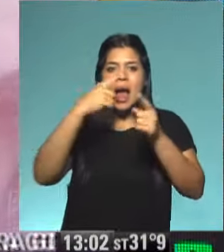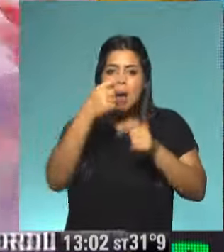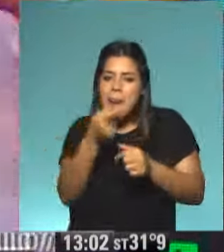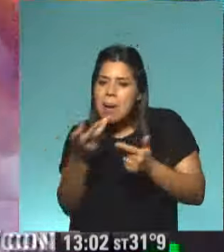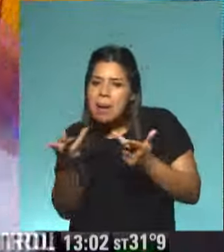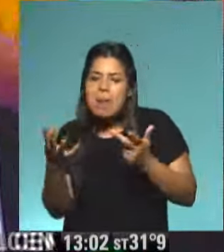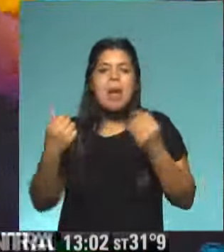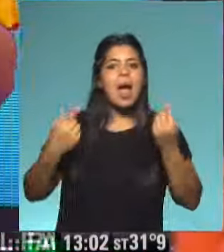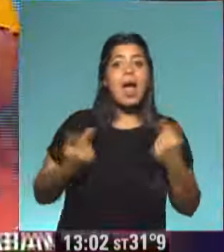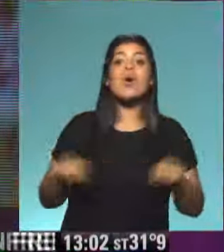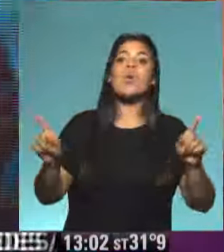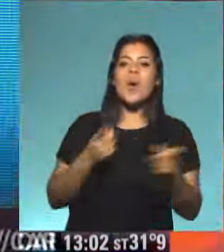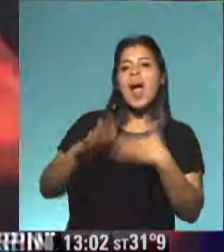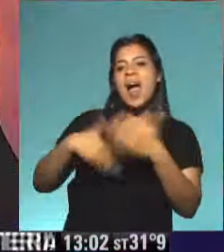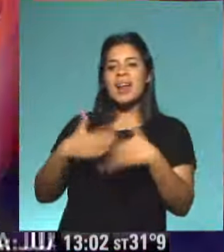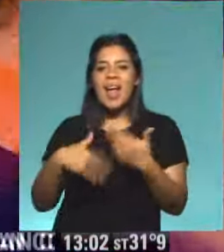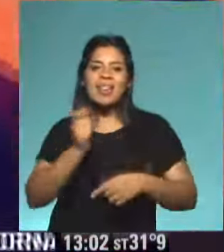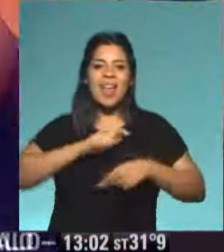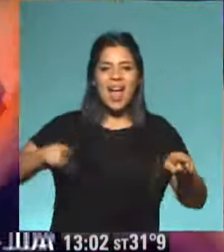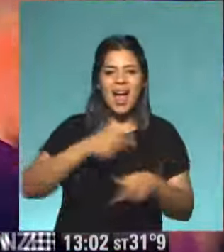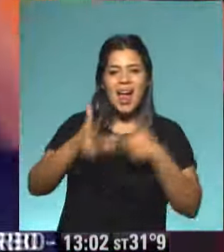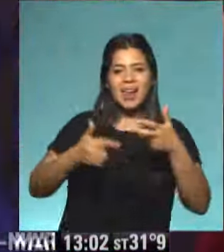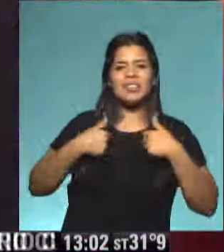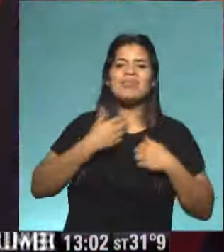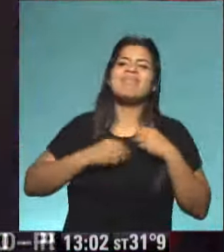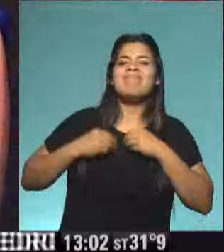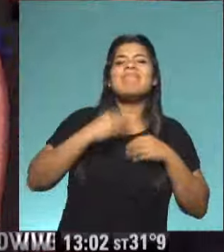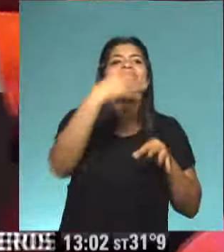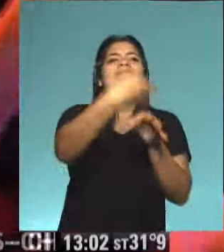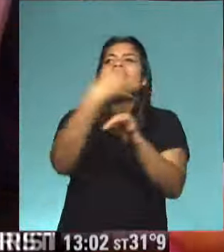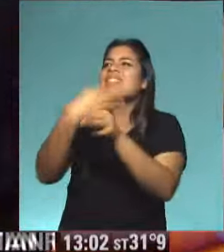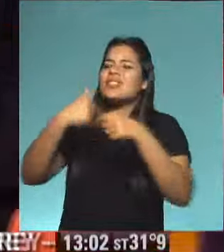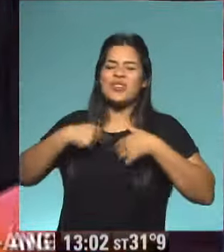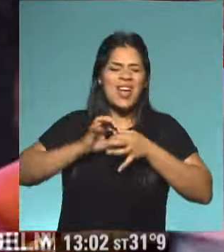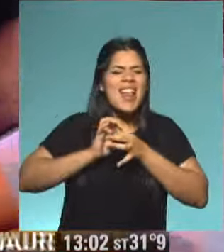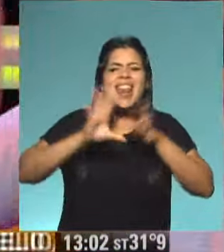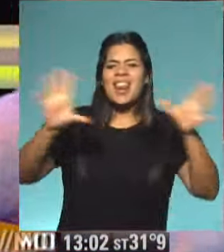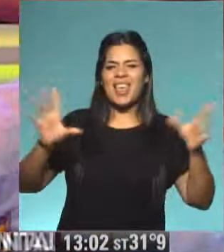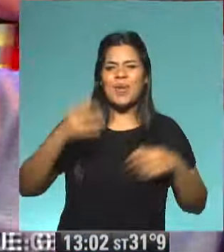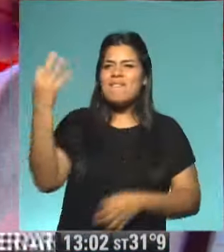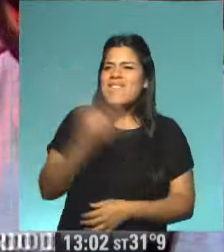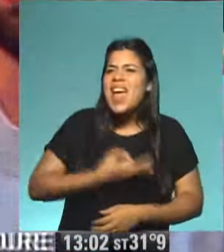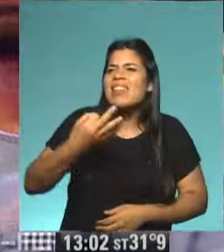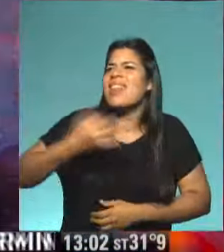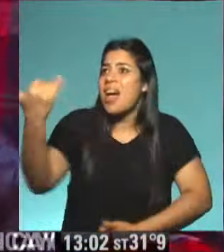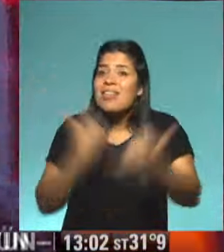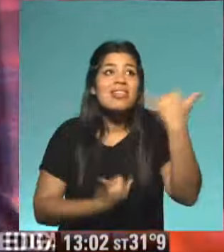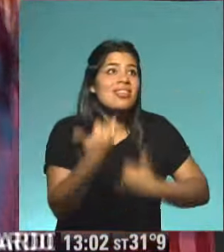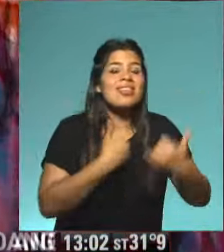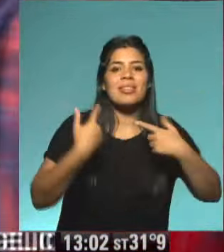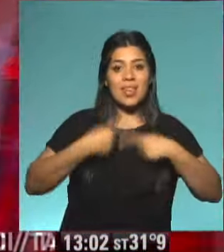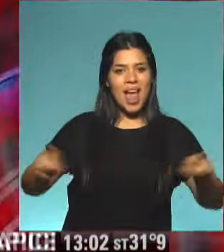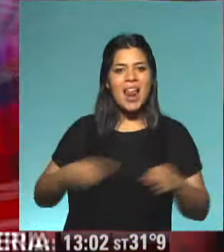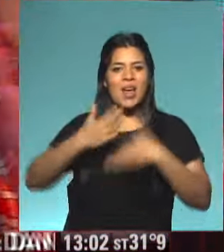a cantar. Que me enseñen a ser libre y me digan la verdad. A jugar y a